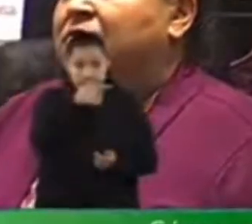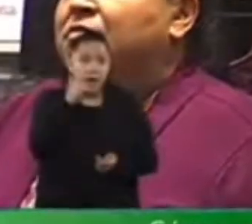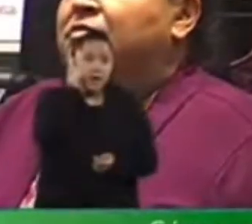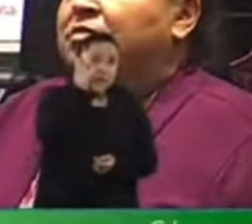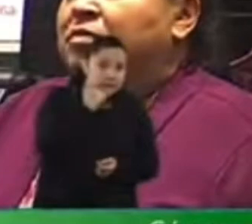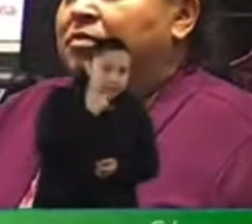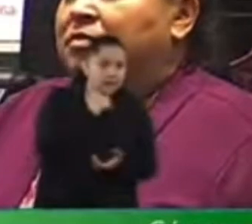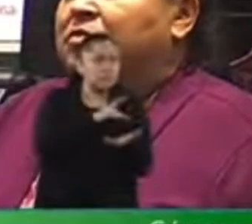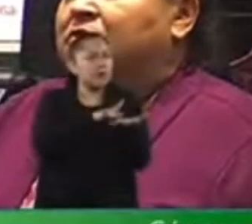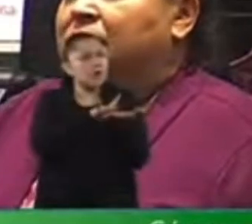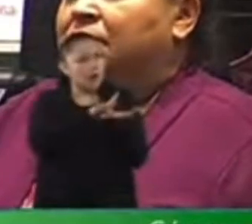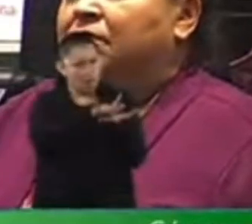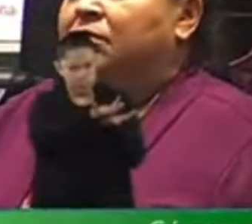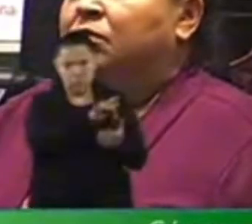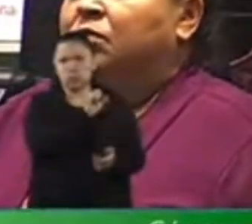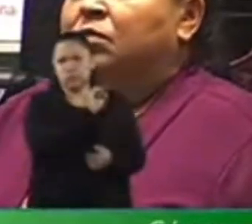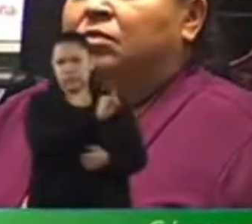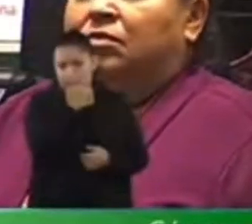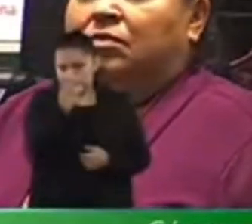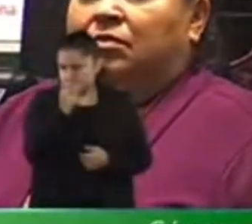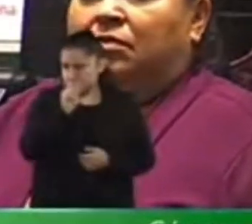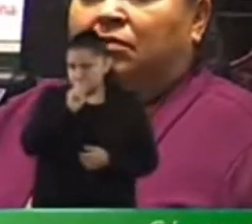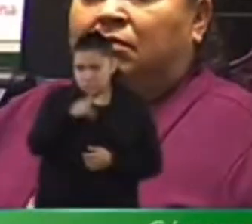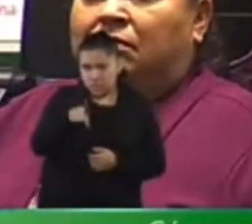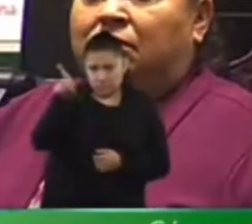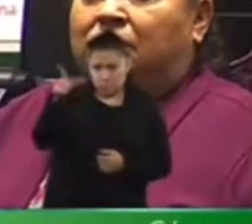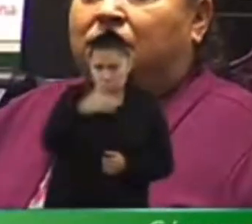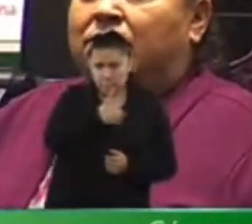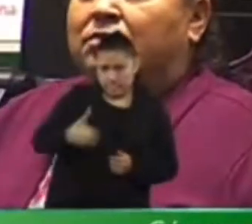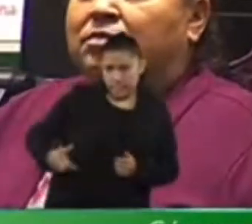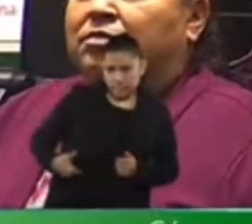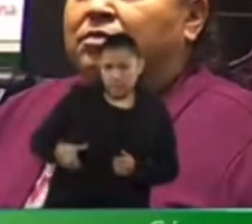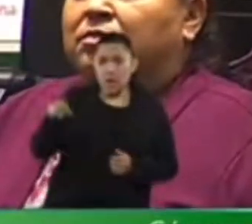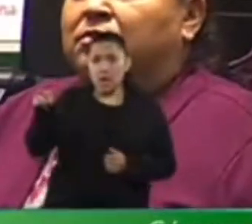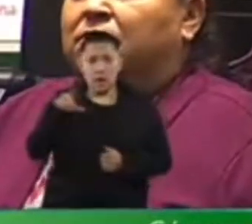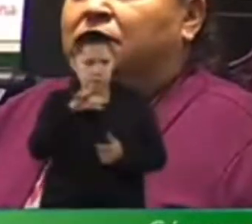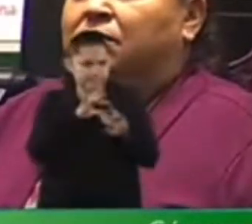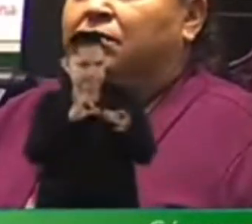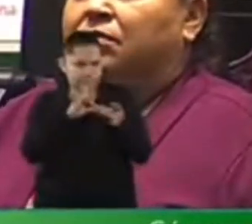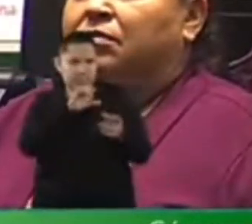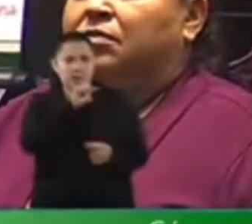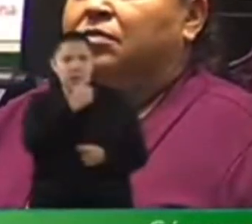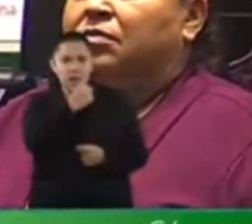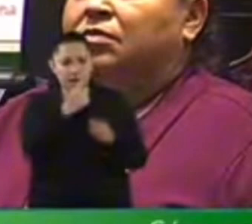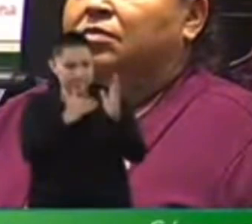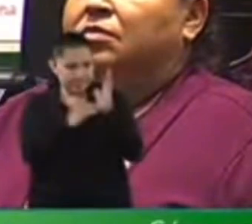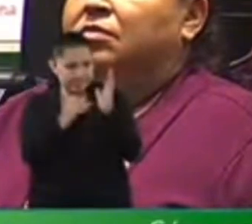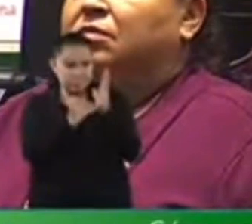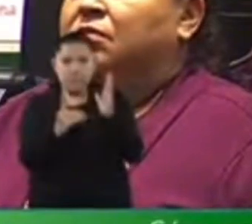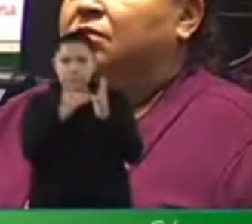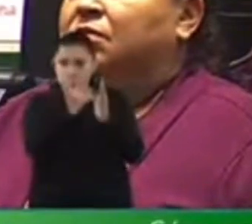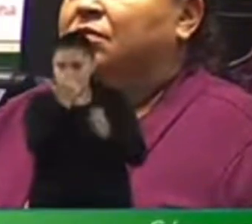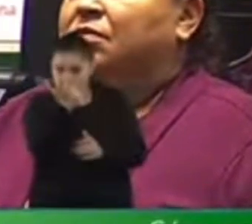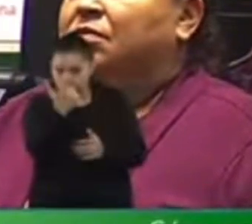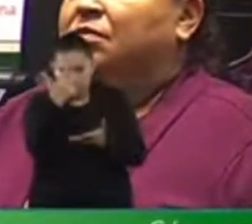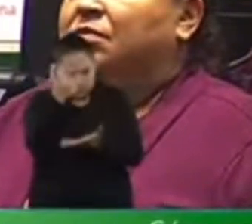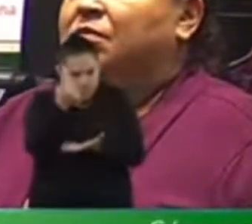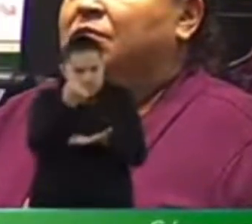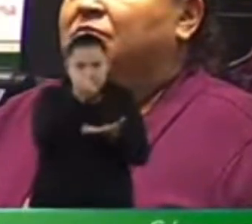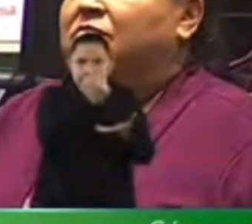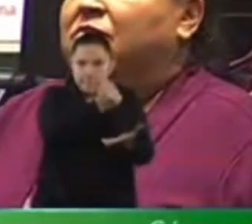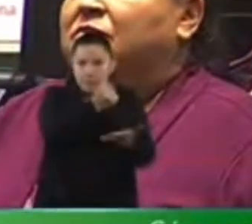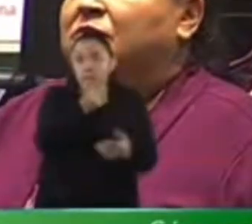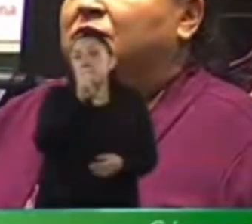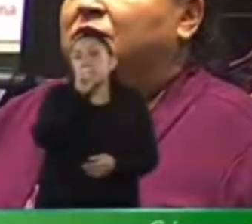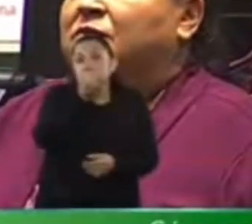haciendo nuestro presidente, con 61 mil millones de pesos, más todo lo que se sume